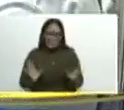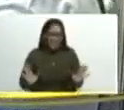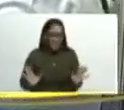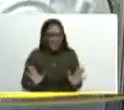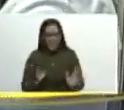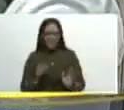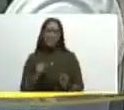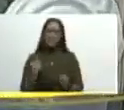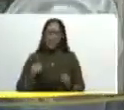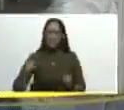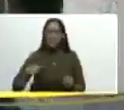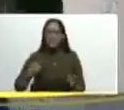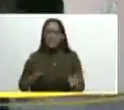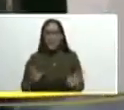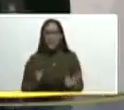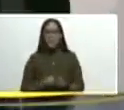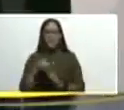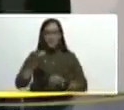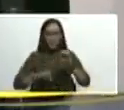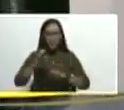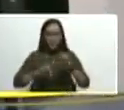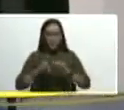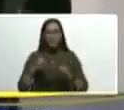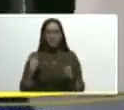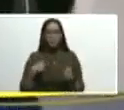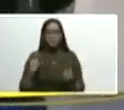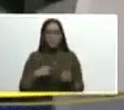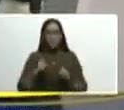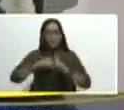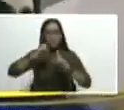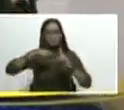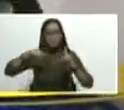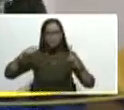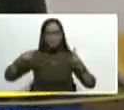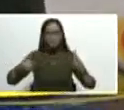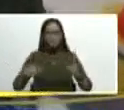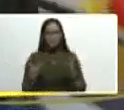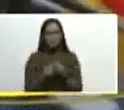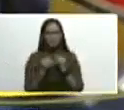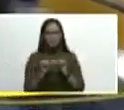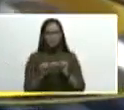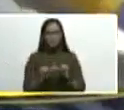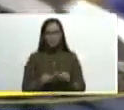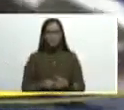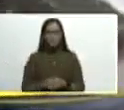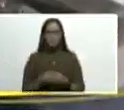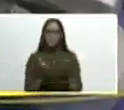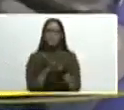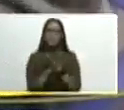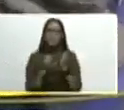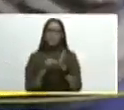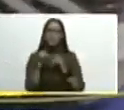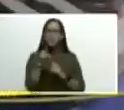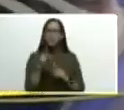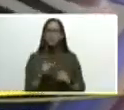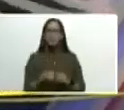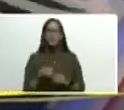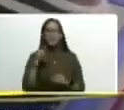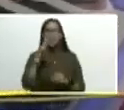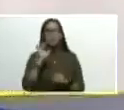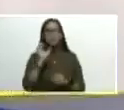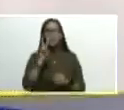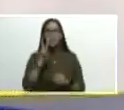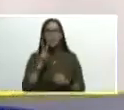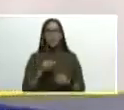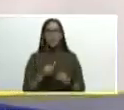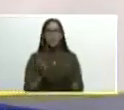No cae. No, de hecho tenemos parámetros para evaluarlo, pues tenemos el electrocardiograma. Correcto. Con esto mismo. Está bien. Sí. ¿Tú estudiaste dónde? En la Universidad Central de Venezuela.